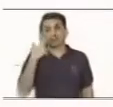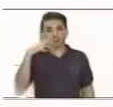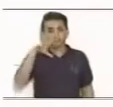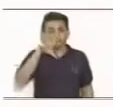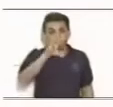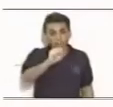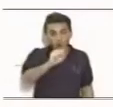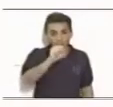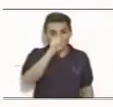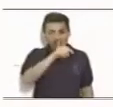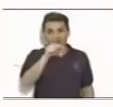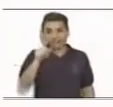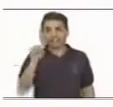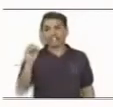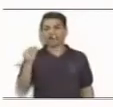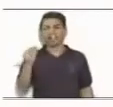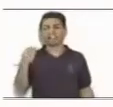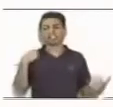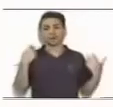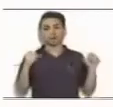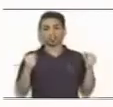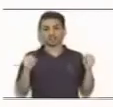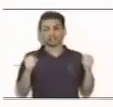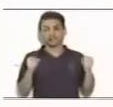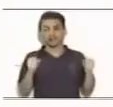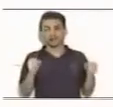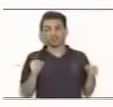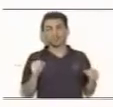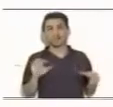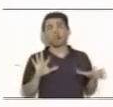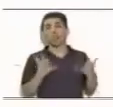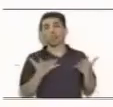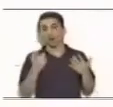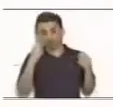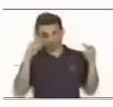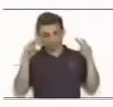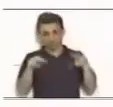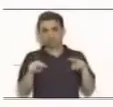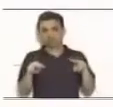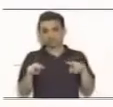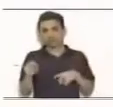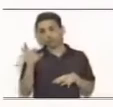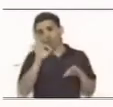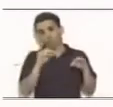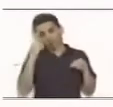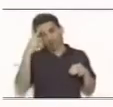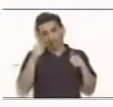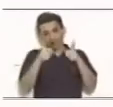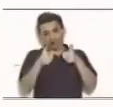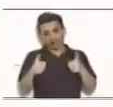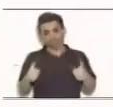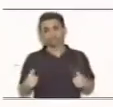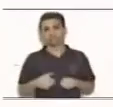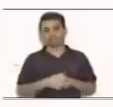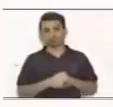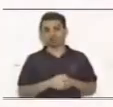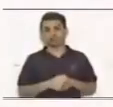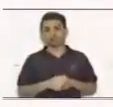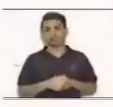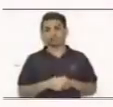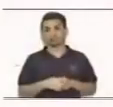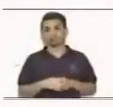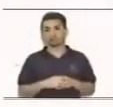reconocer qué es lo que estamos haciendo, qué caso es el que estamos viendo o analizando. Ejemplo